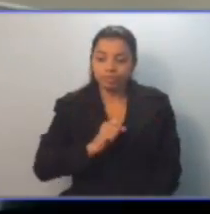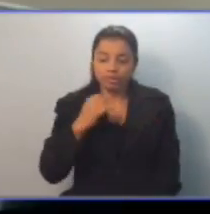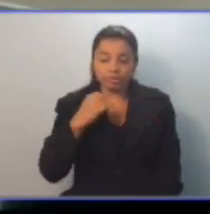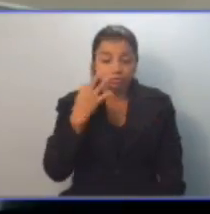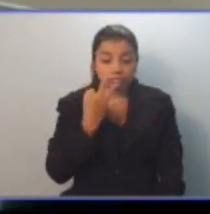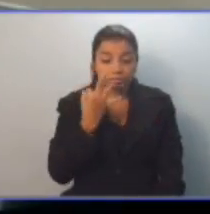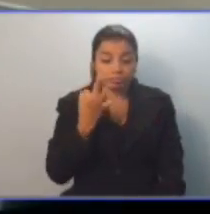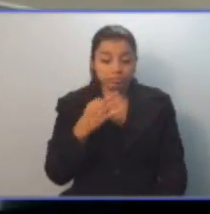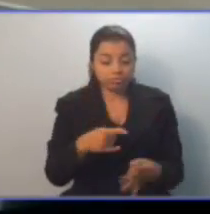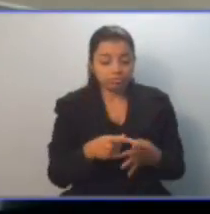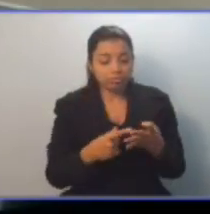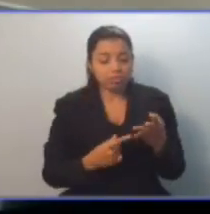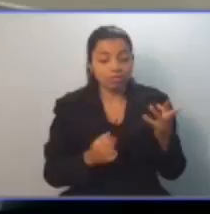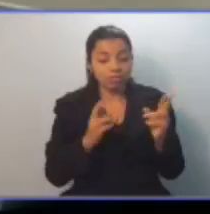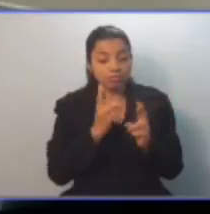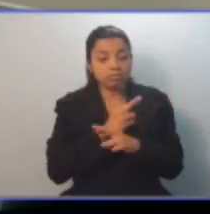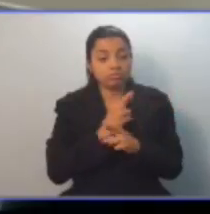una reforma